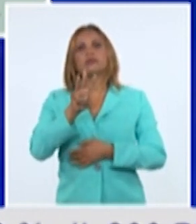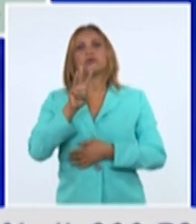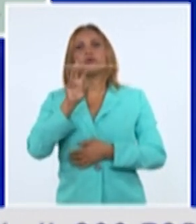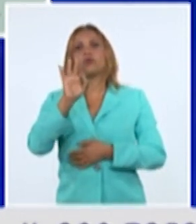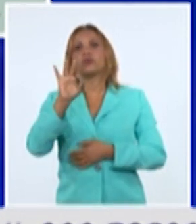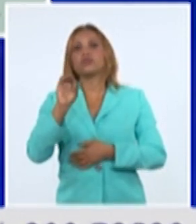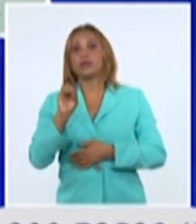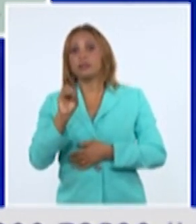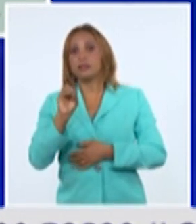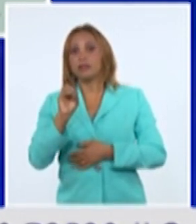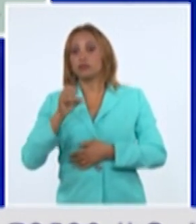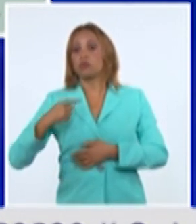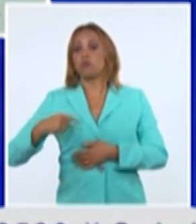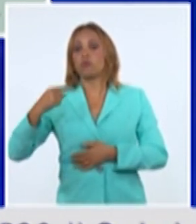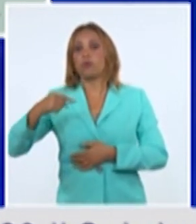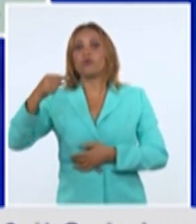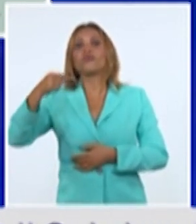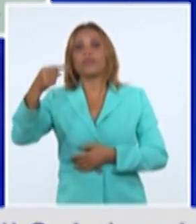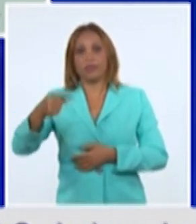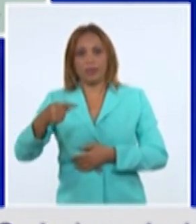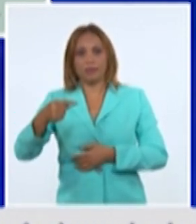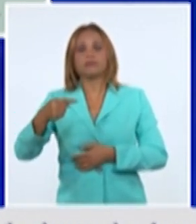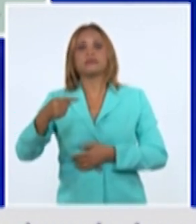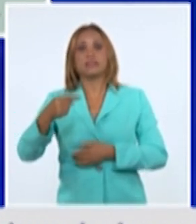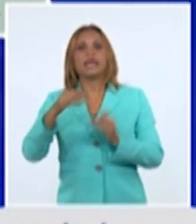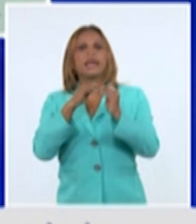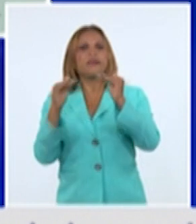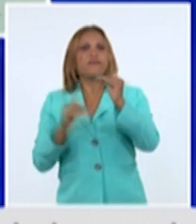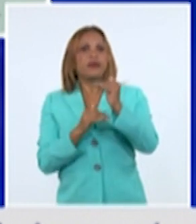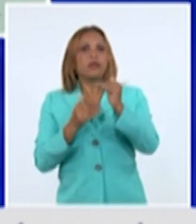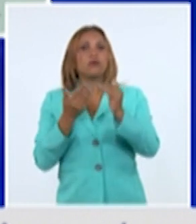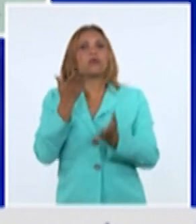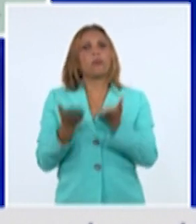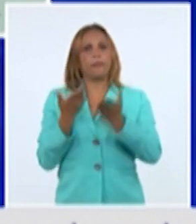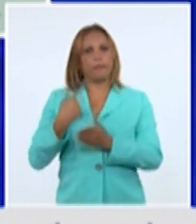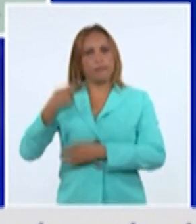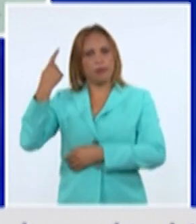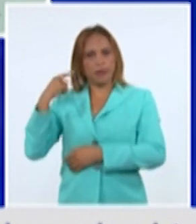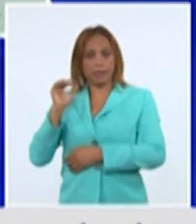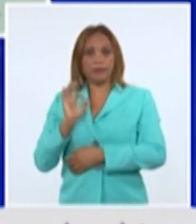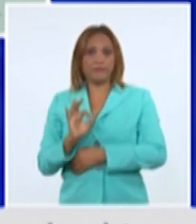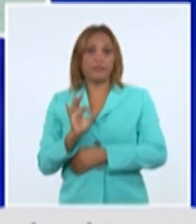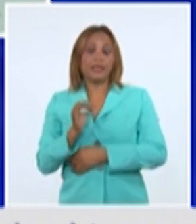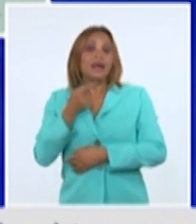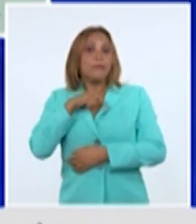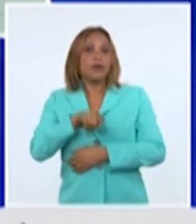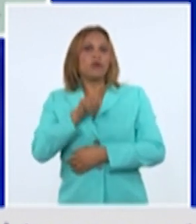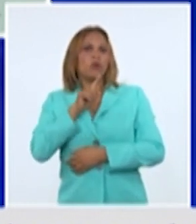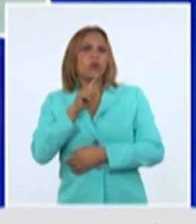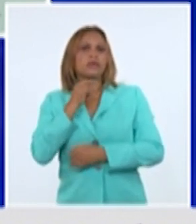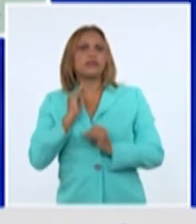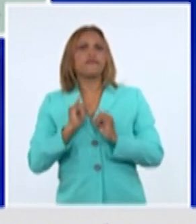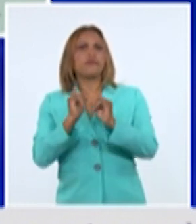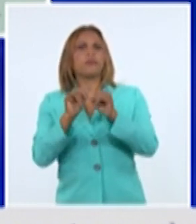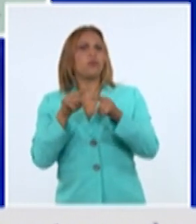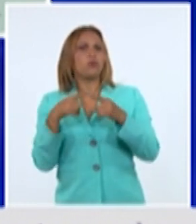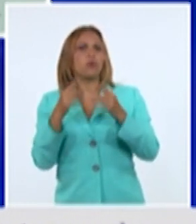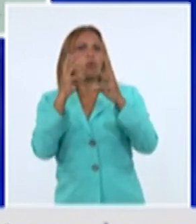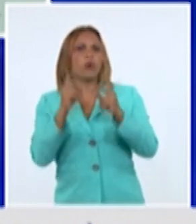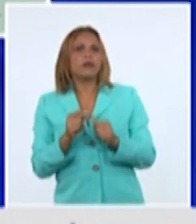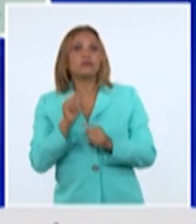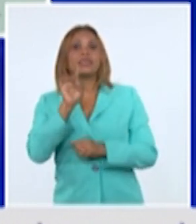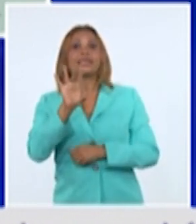380 casos por día, que es inferior al del día anterior. Hoy incluso se reportan 15